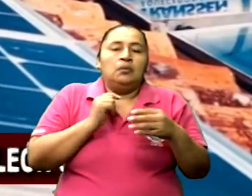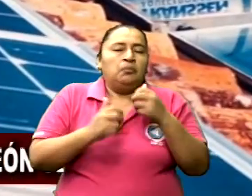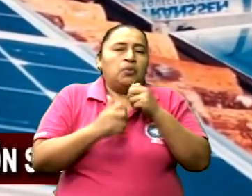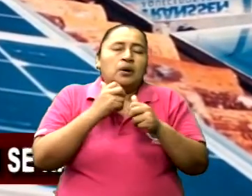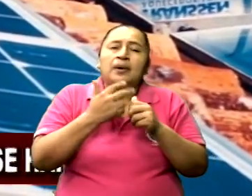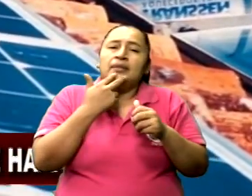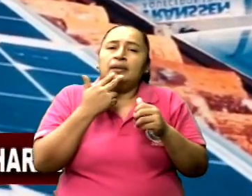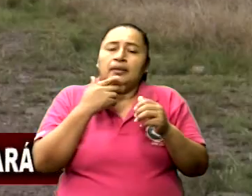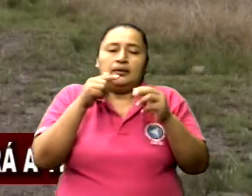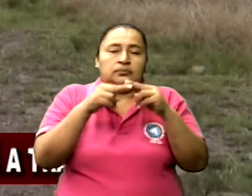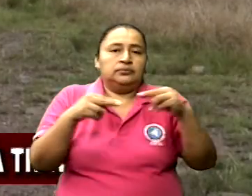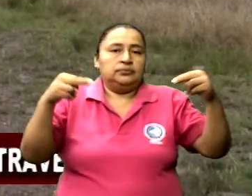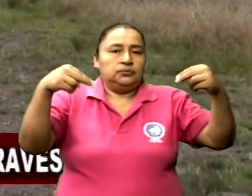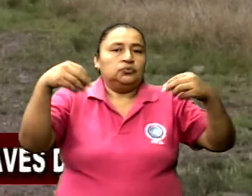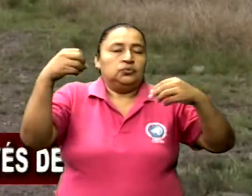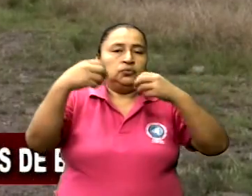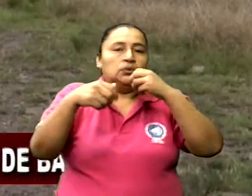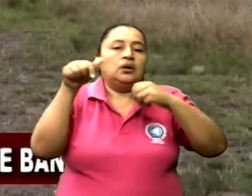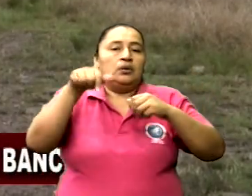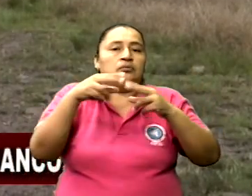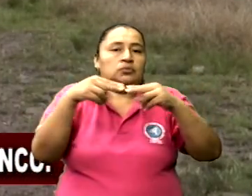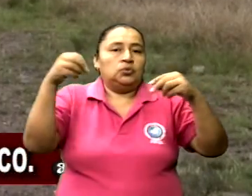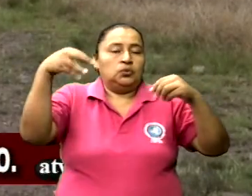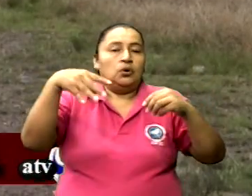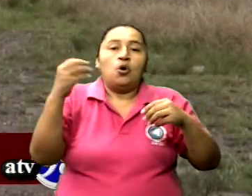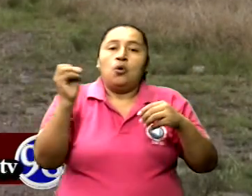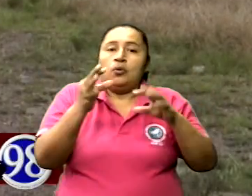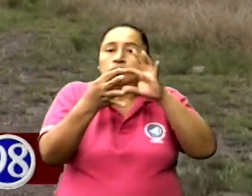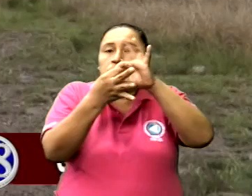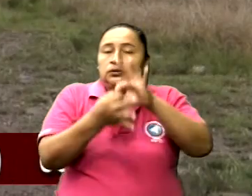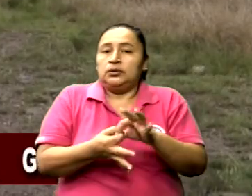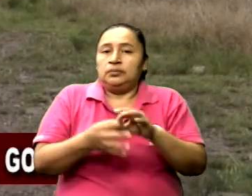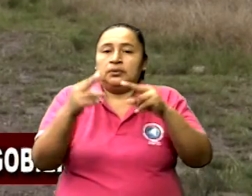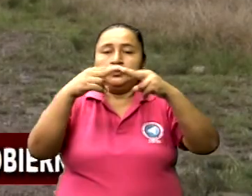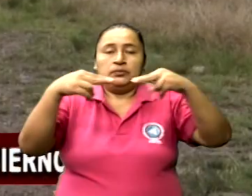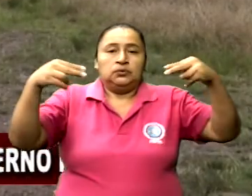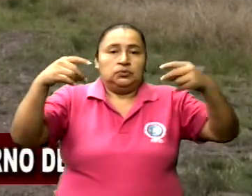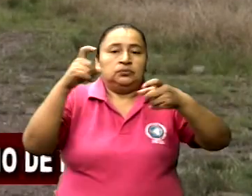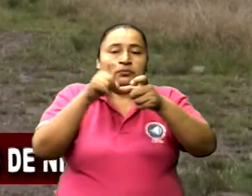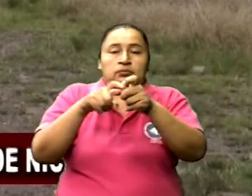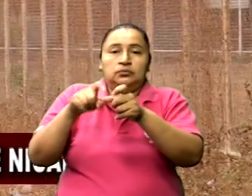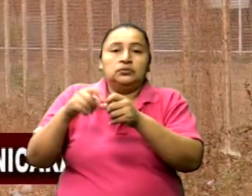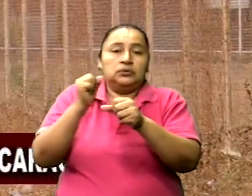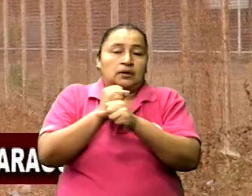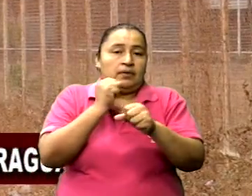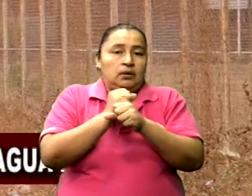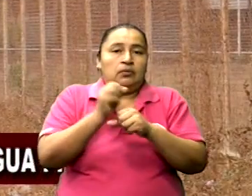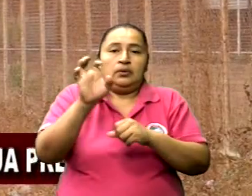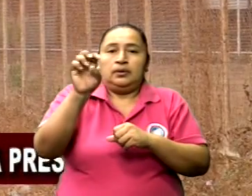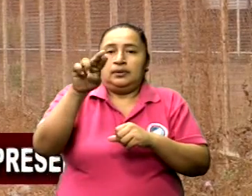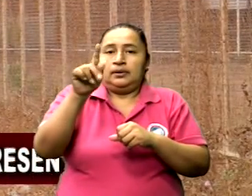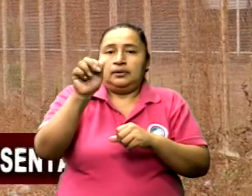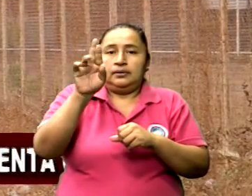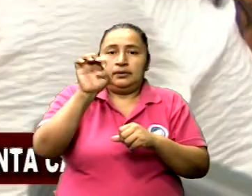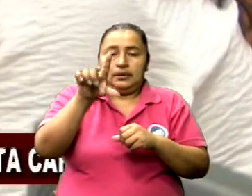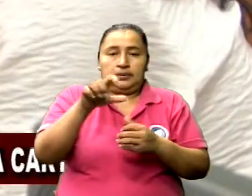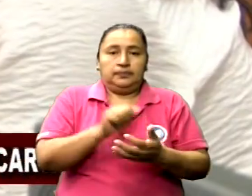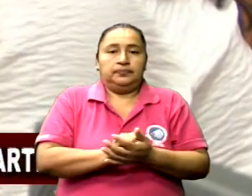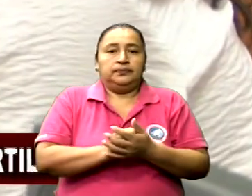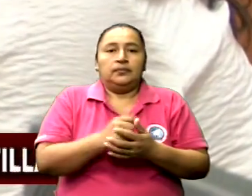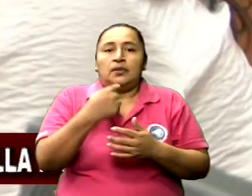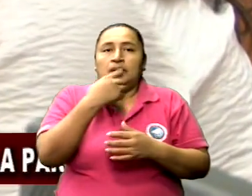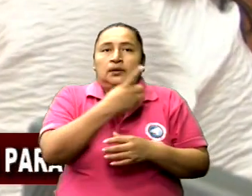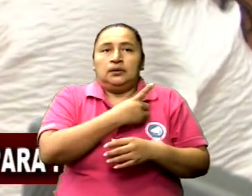de la empresa distribuidora de energía, así como al sistema de interconexión eléctrica operado por Enatrel. Todo esto,